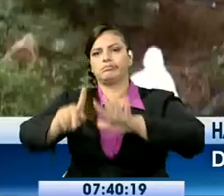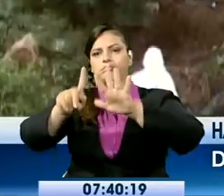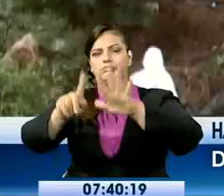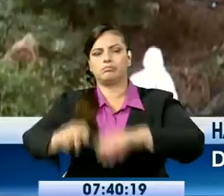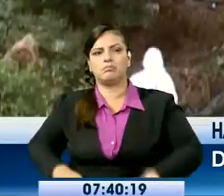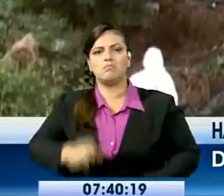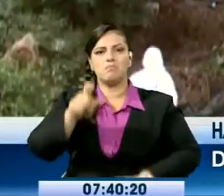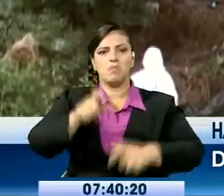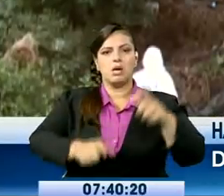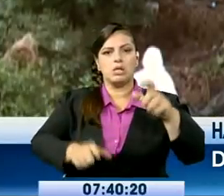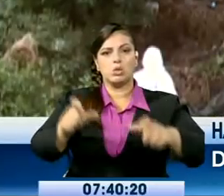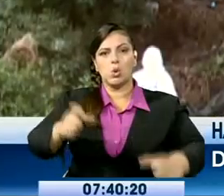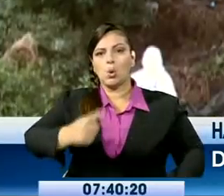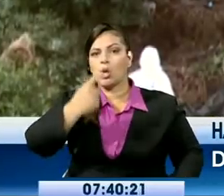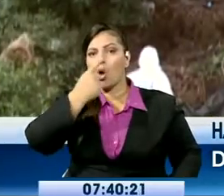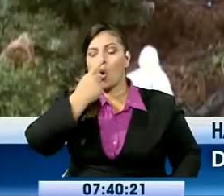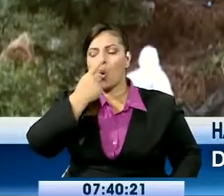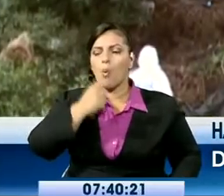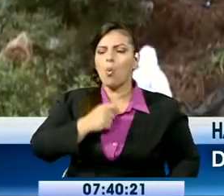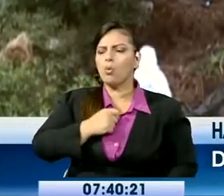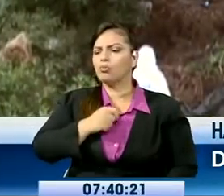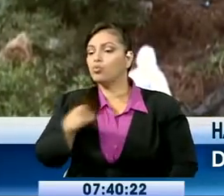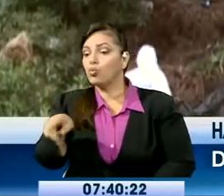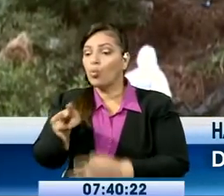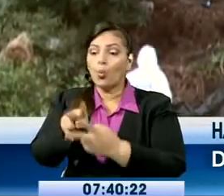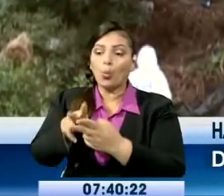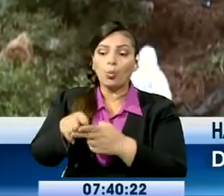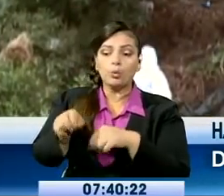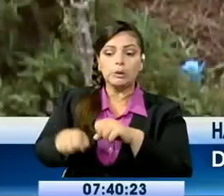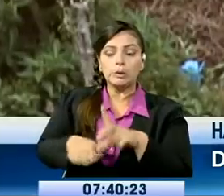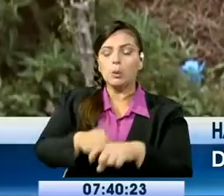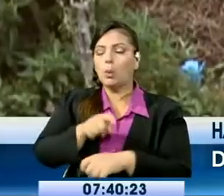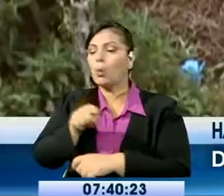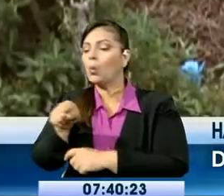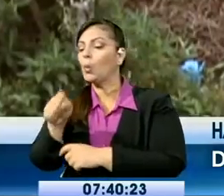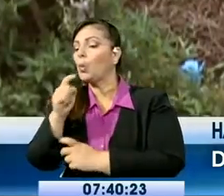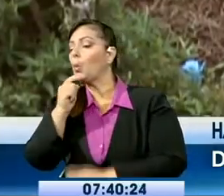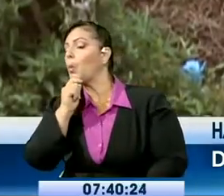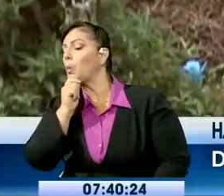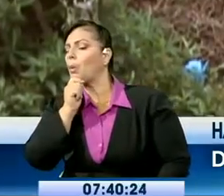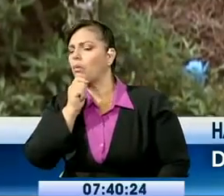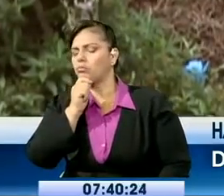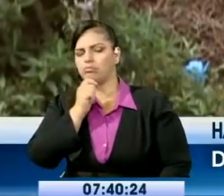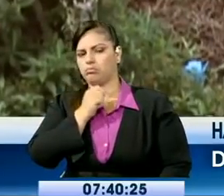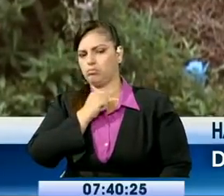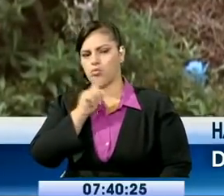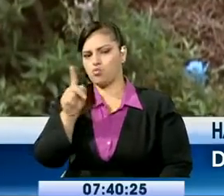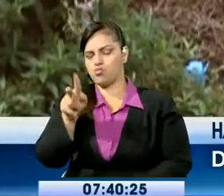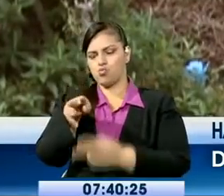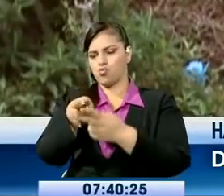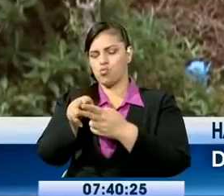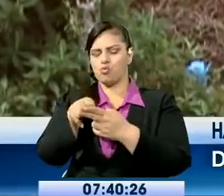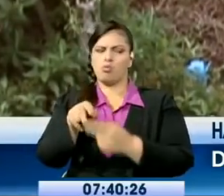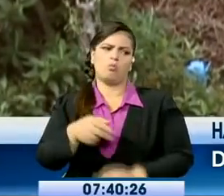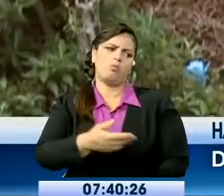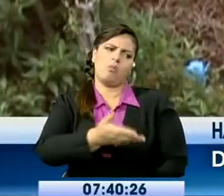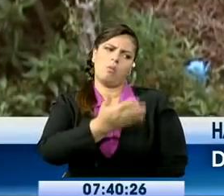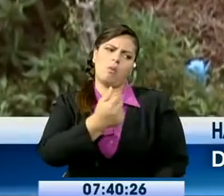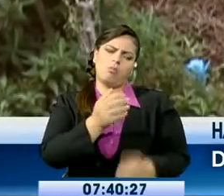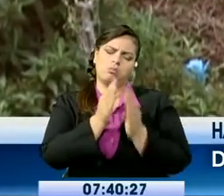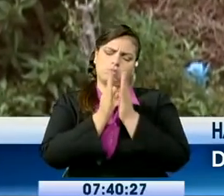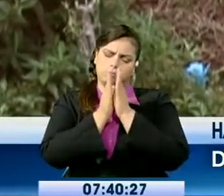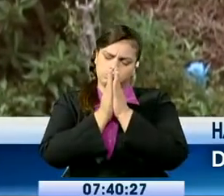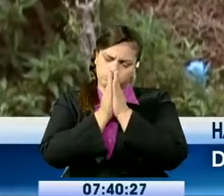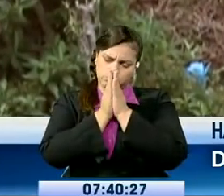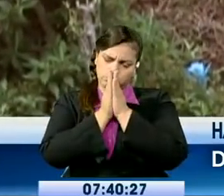familiar, pero elevaron una oración por el alma bendita de la universitaria. Seguramente la mano criminal del responsable terminó con sueños